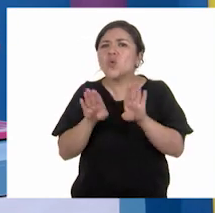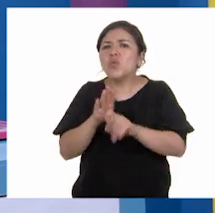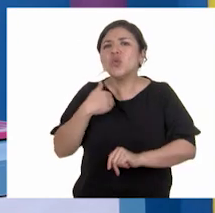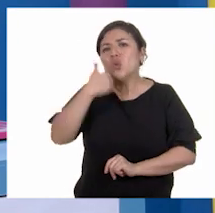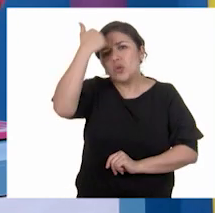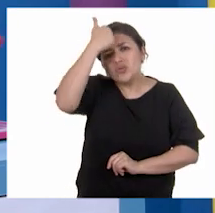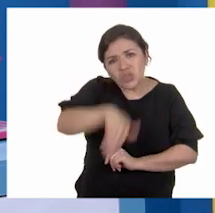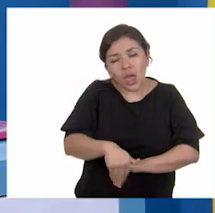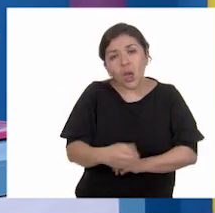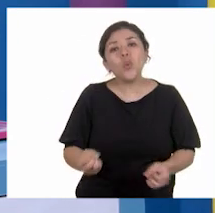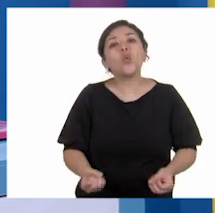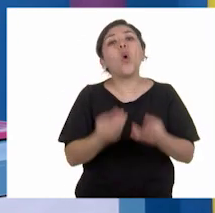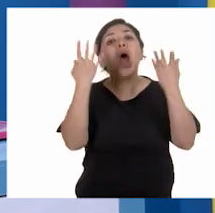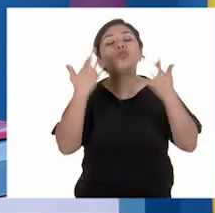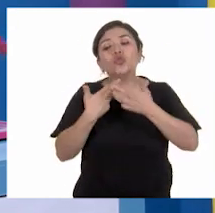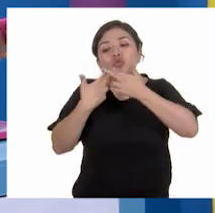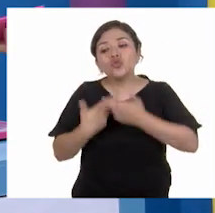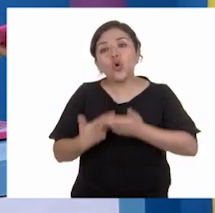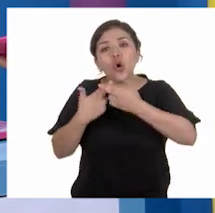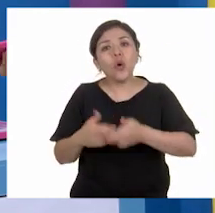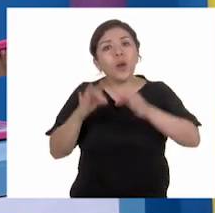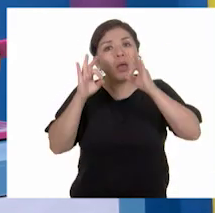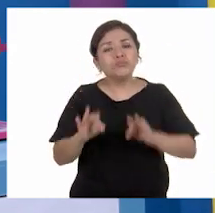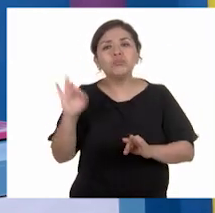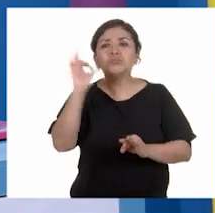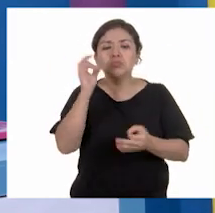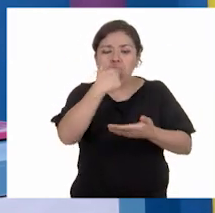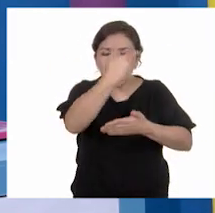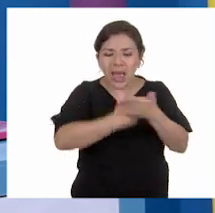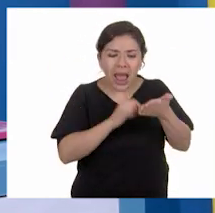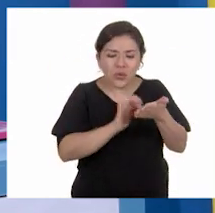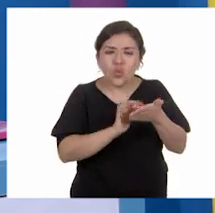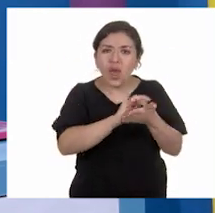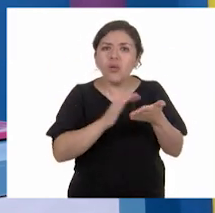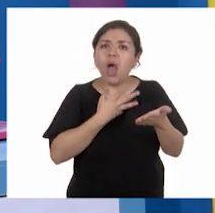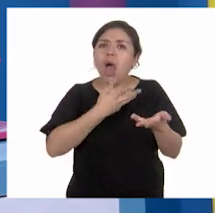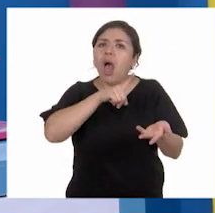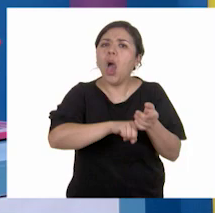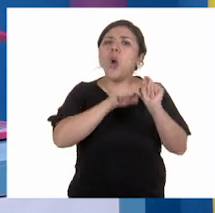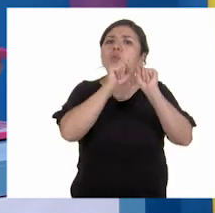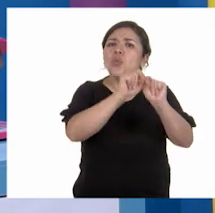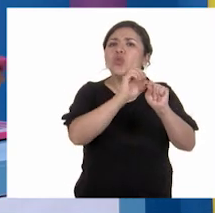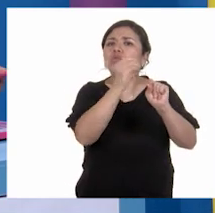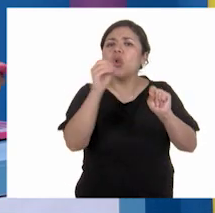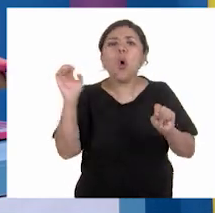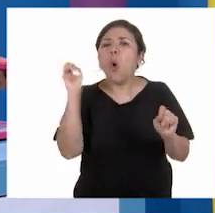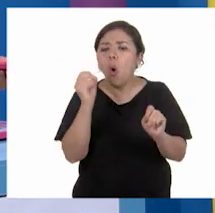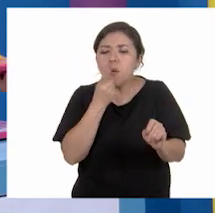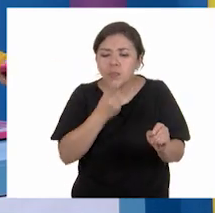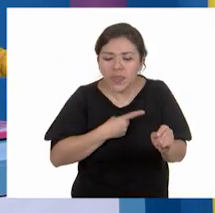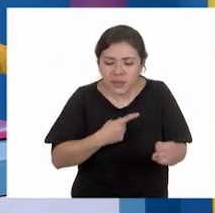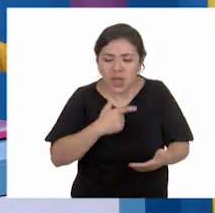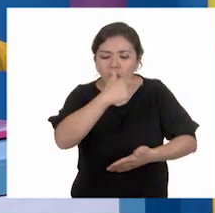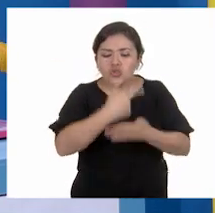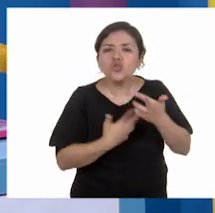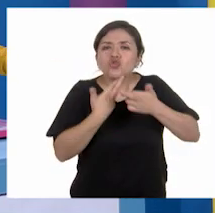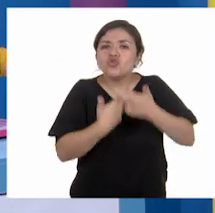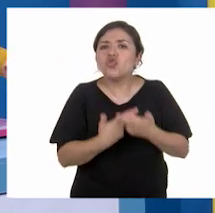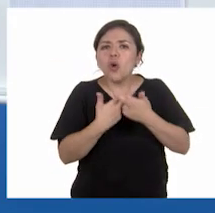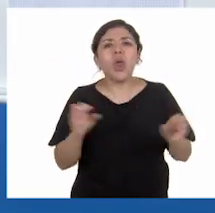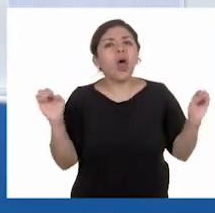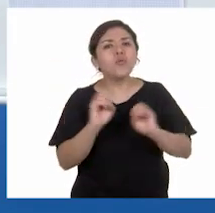uno saber cuánto sobró cuando la calculadora nos da decimales y no nos dice cuánto sobra antes de esos